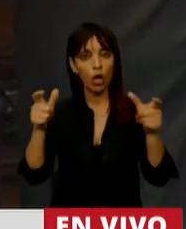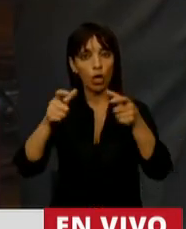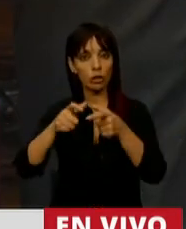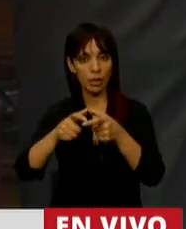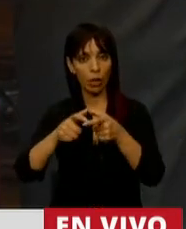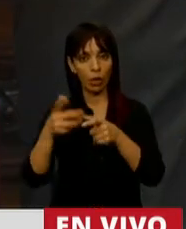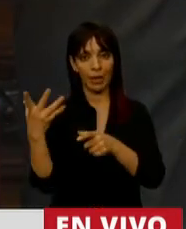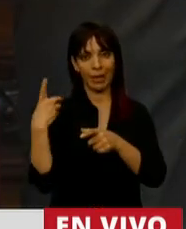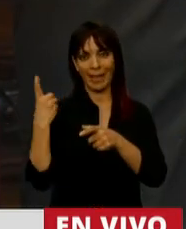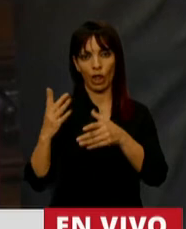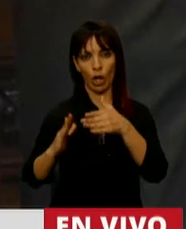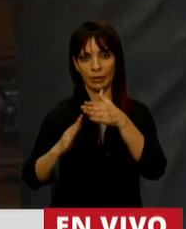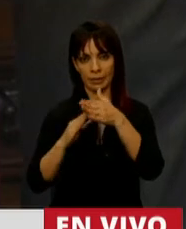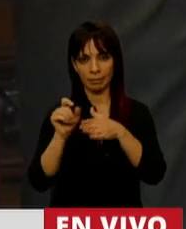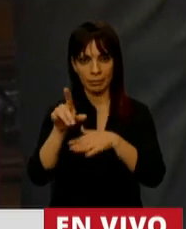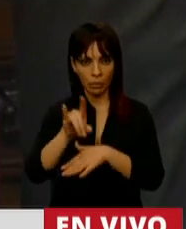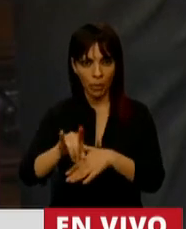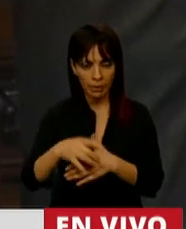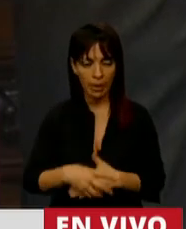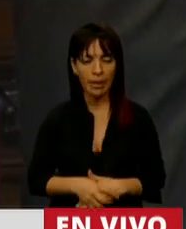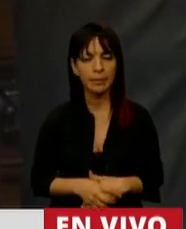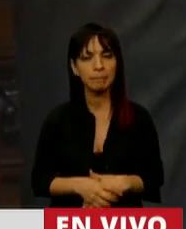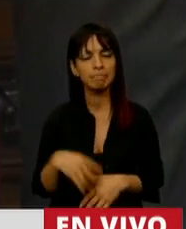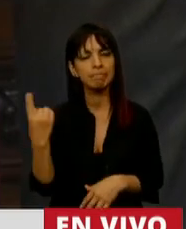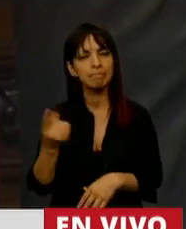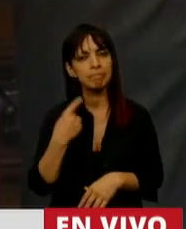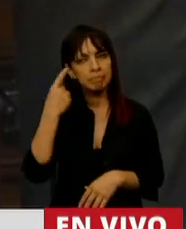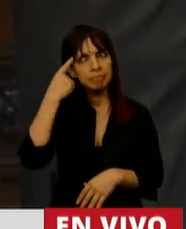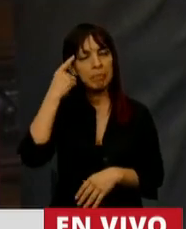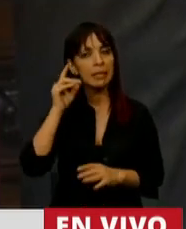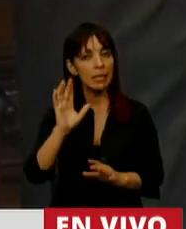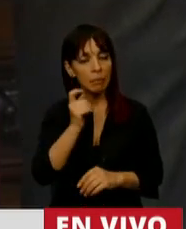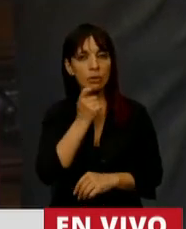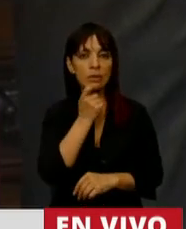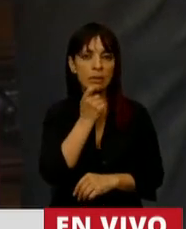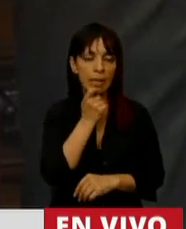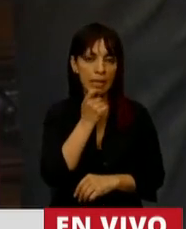de Rectores se estimó que si uno toma